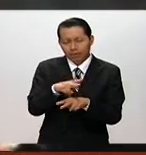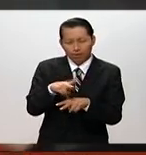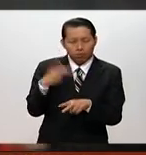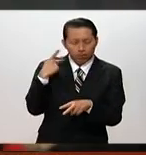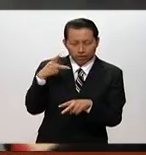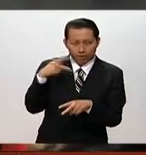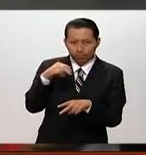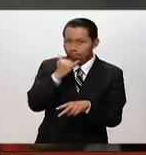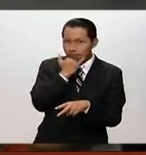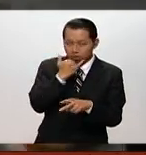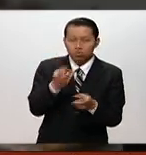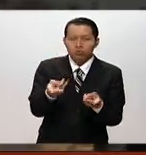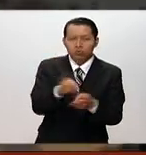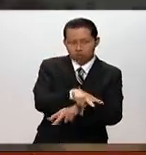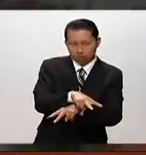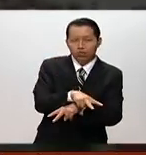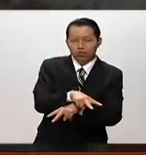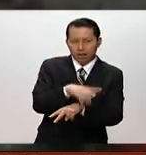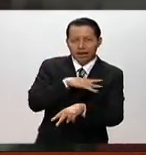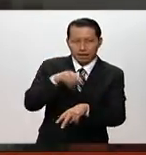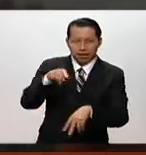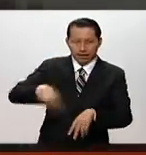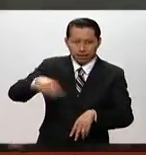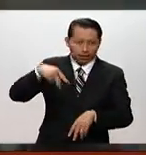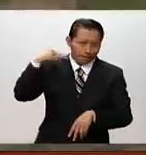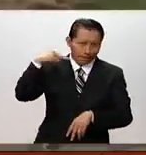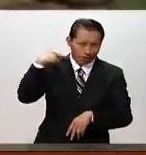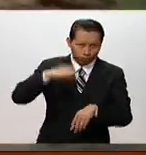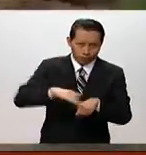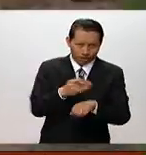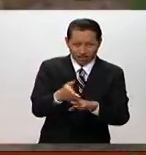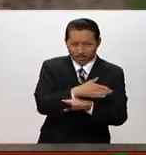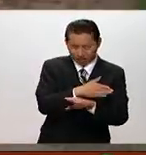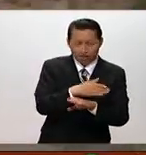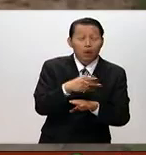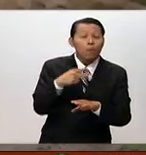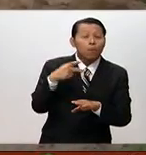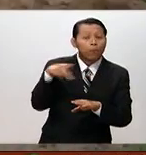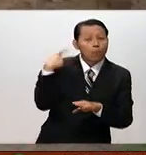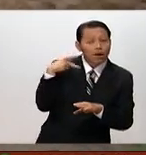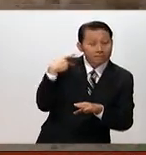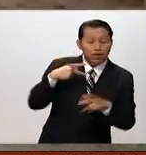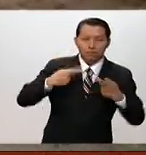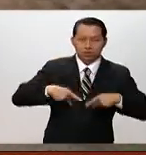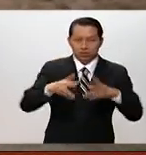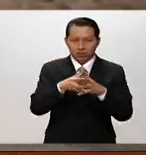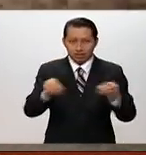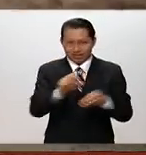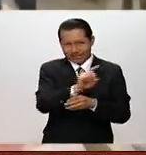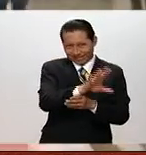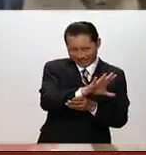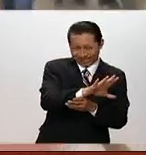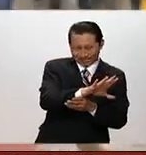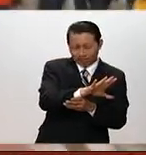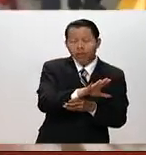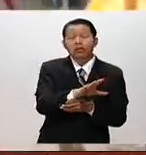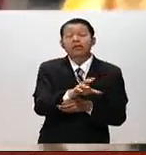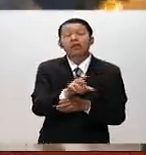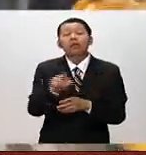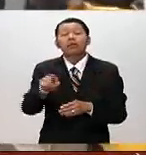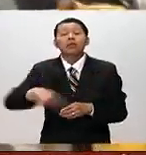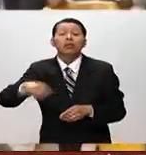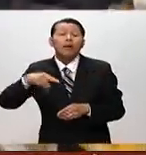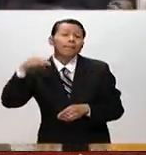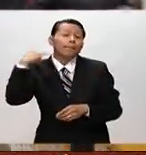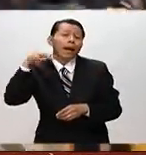Perdón, en Veracruz, ¿cómo están las cosas ahí en Veracruz? En Puebla se tienen 35 personas desaparecidas. ¿Cómo están las cosas en este sentido